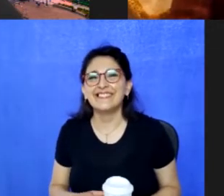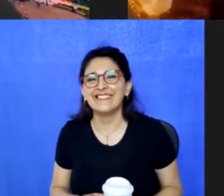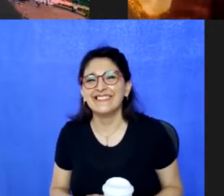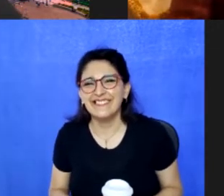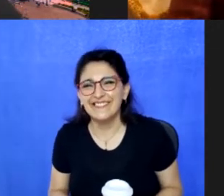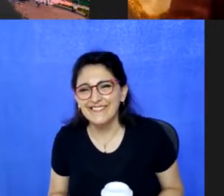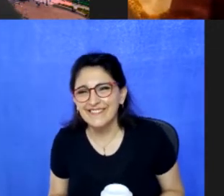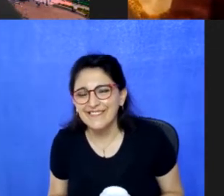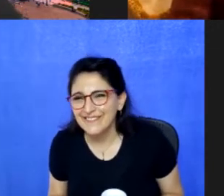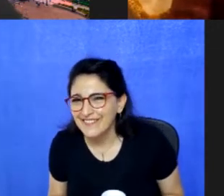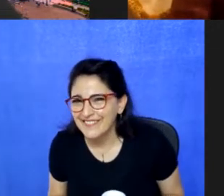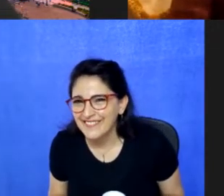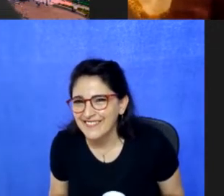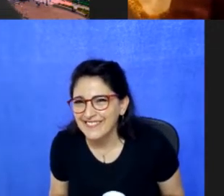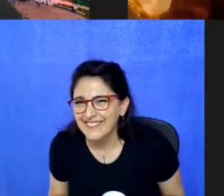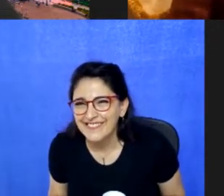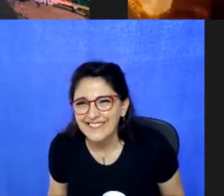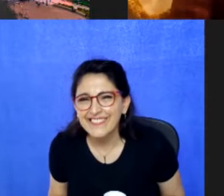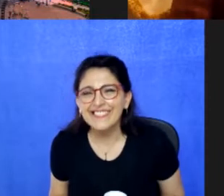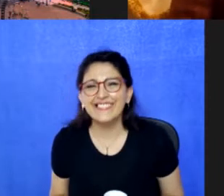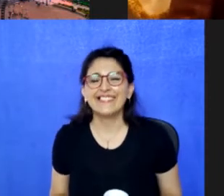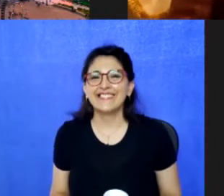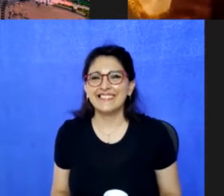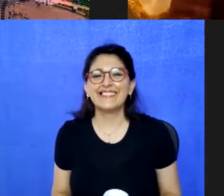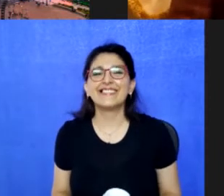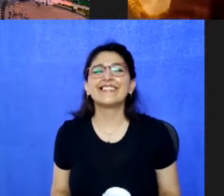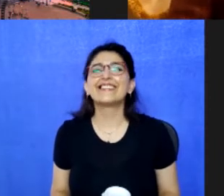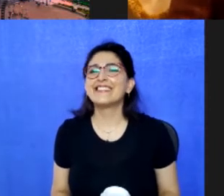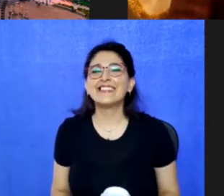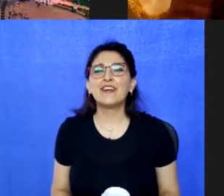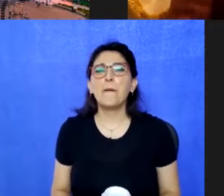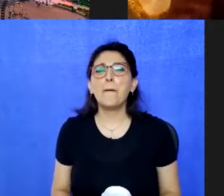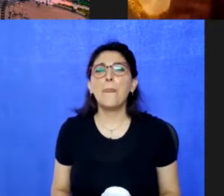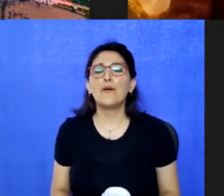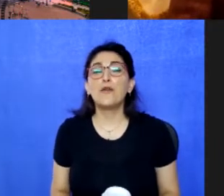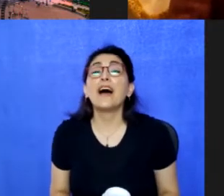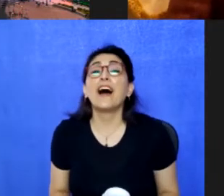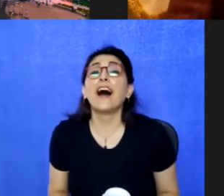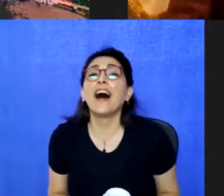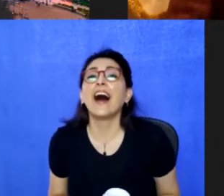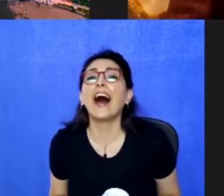que cada vez que me contás los proyectos, yo pienso que sos siempre un poco más loca.